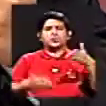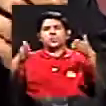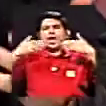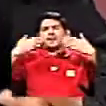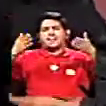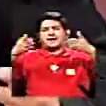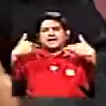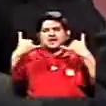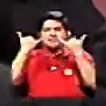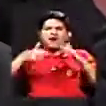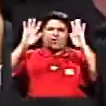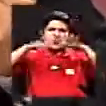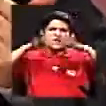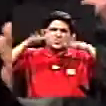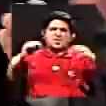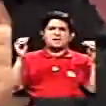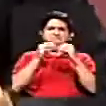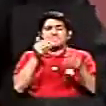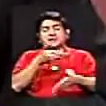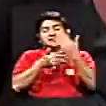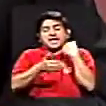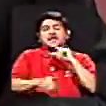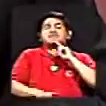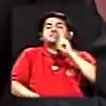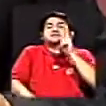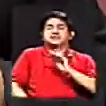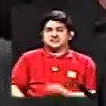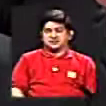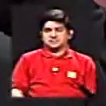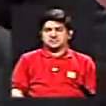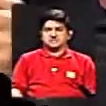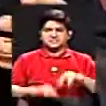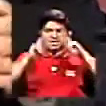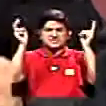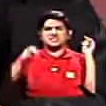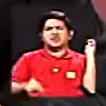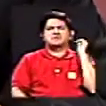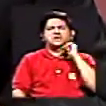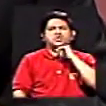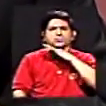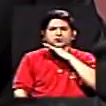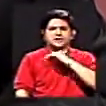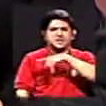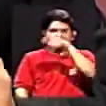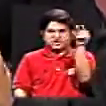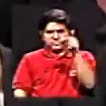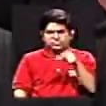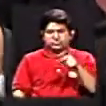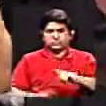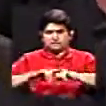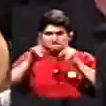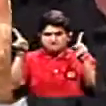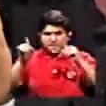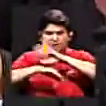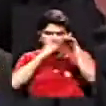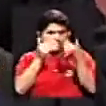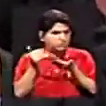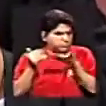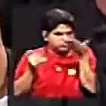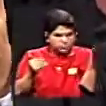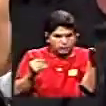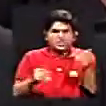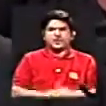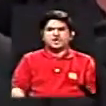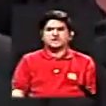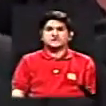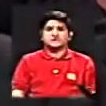que ahora está lloviendo más que antes, dicen, el tema de la contaminación de los ríos. Pero con todos esos elementos,